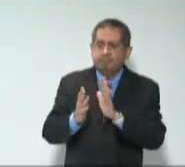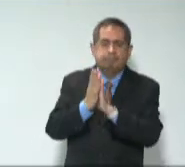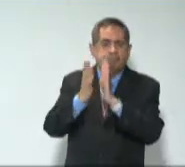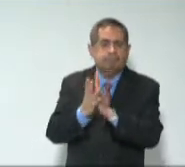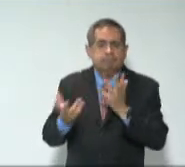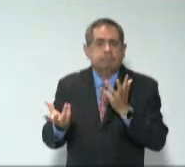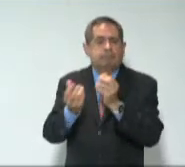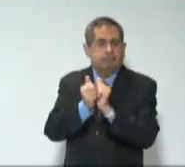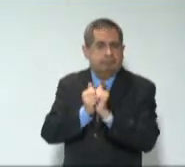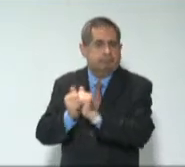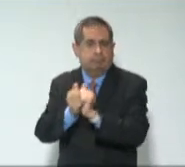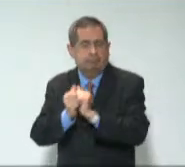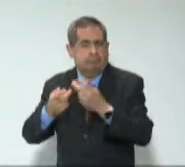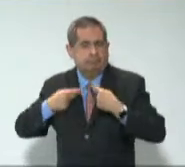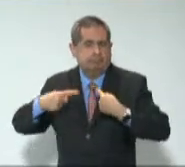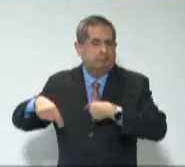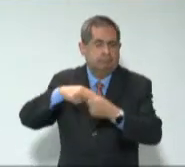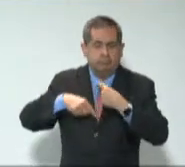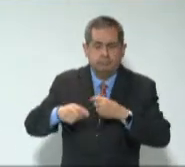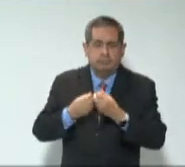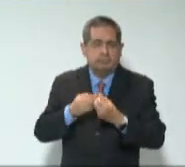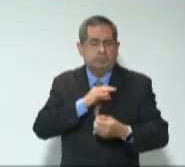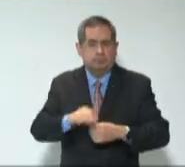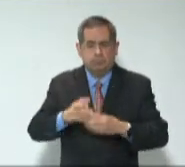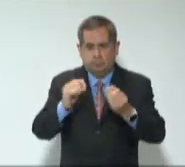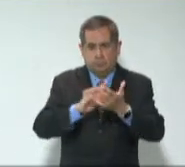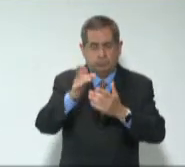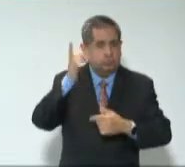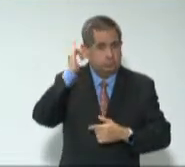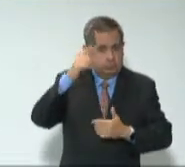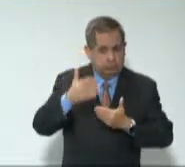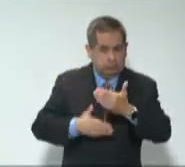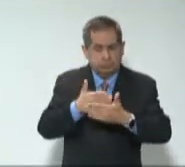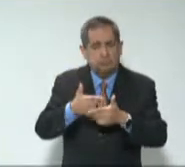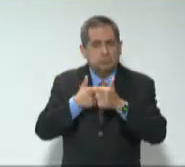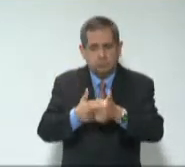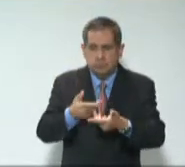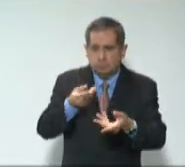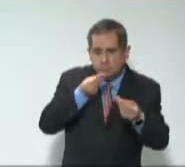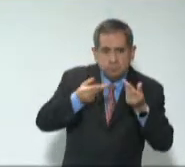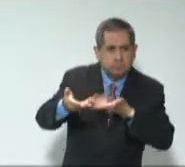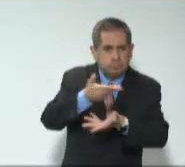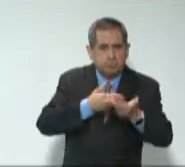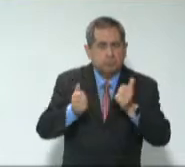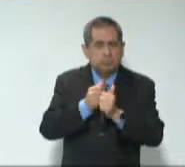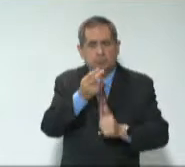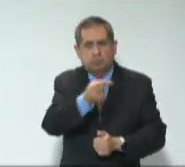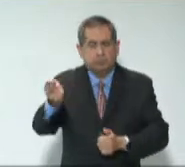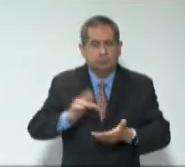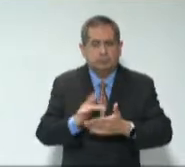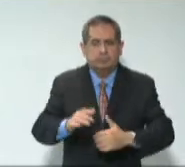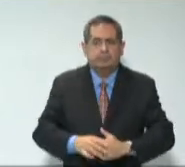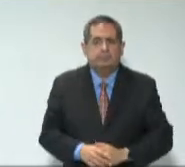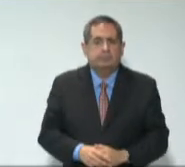número de actores posible Muchas gracias Y espero poder seguir intercambiando idea con